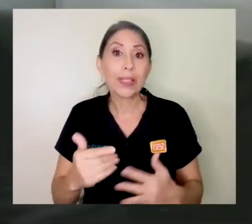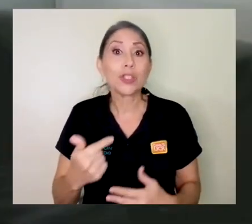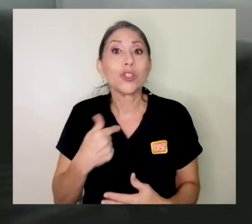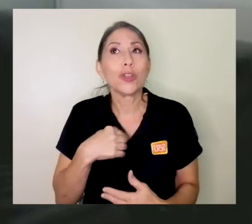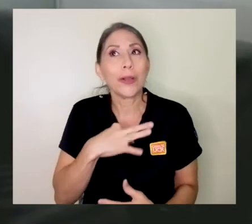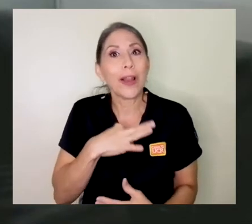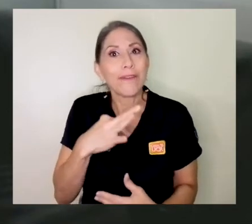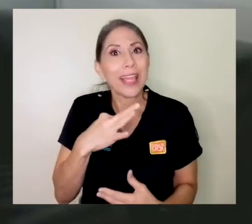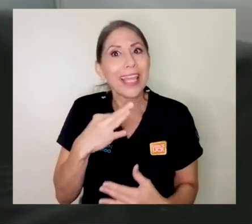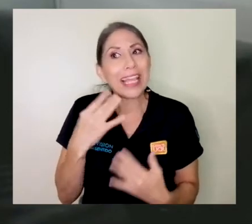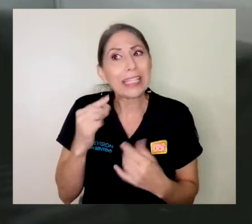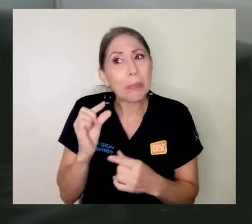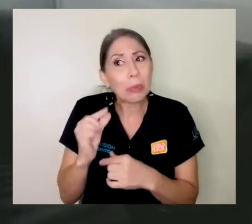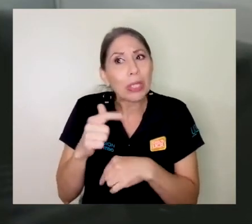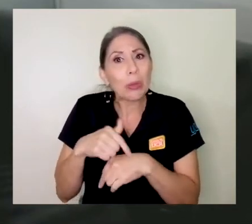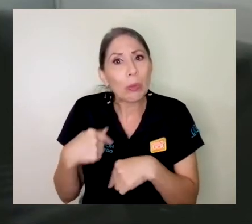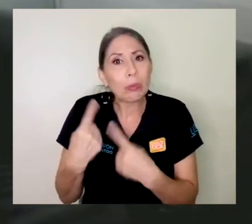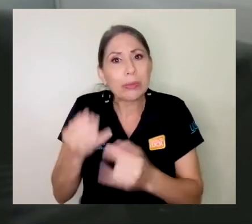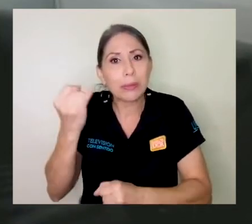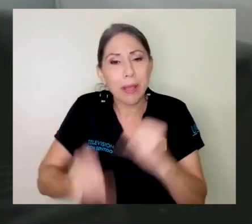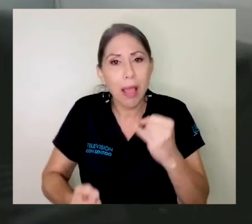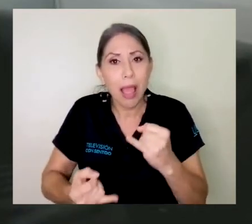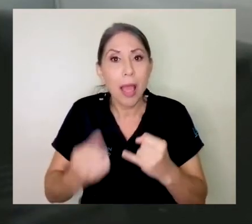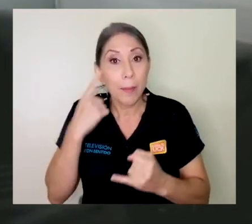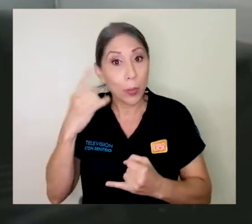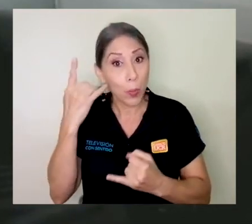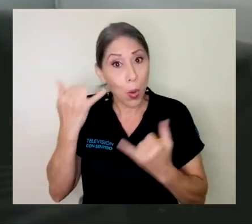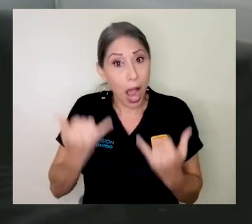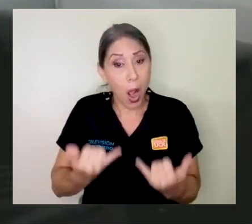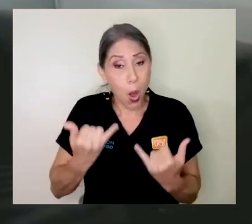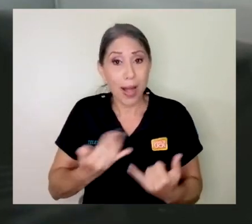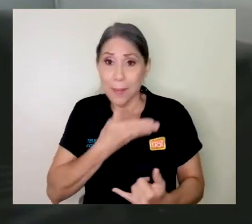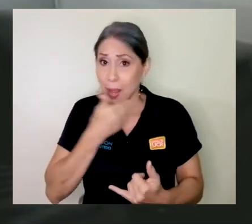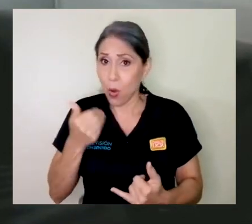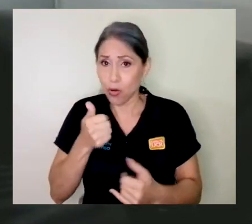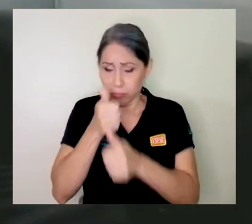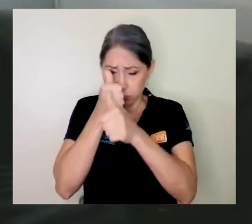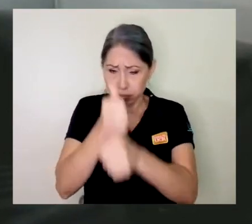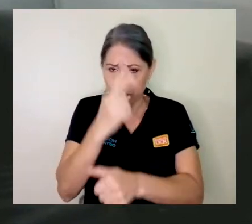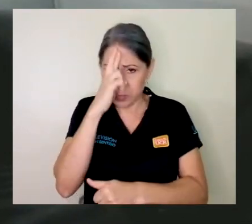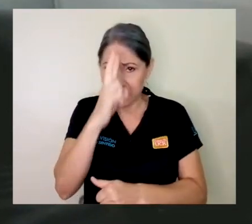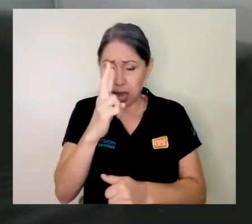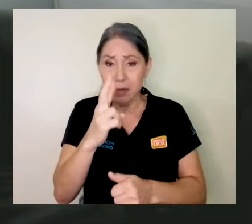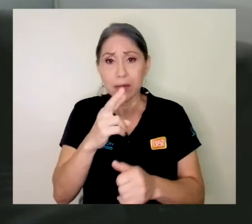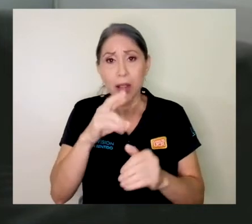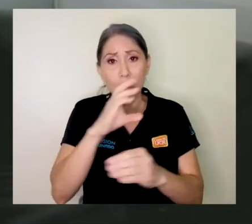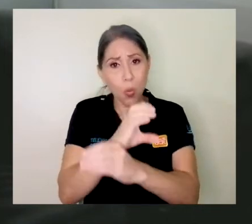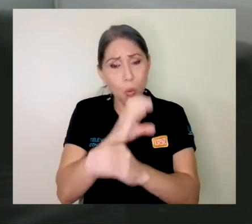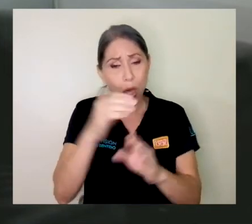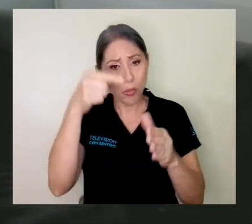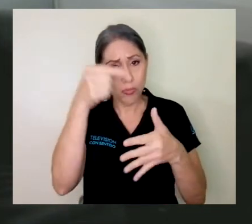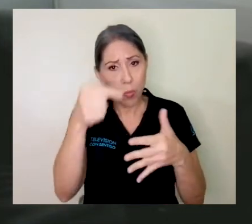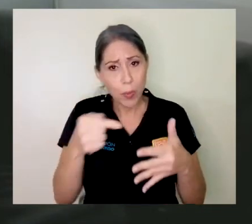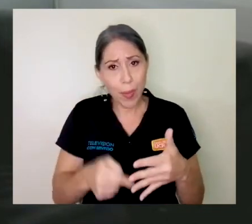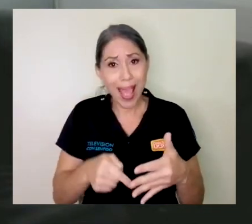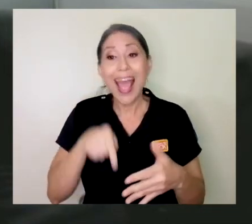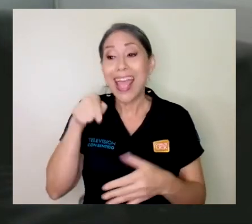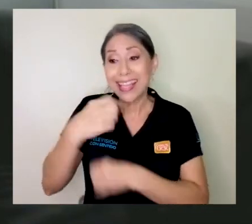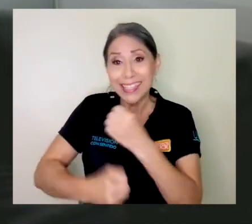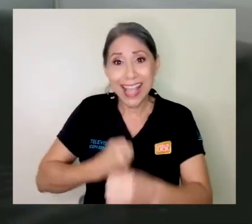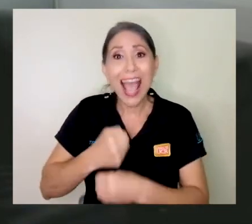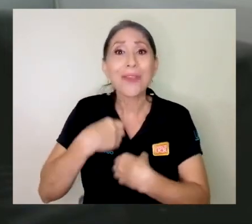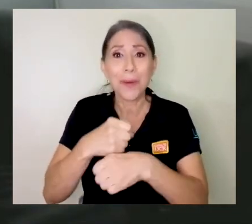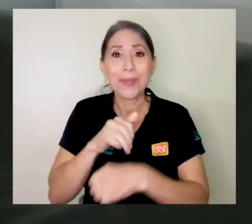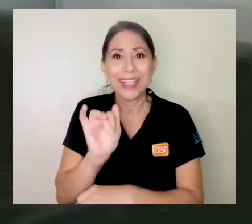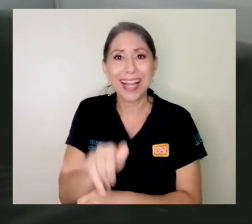Tengo la fe de que sea temporal y de momento lo que queda es apegarse y respetar las medidas, ¿verdad? Así lo vamos a hacer nosotros este año. Como comenté, en mi